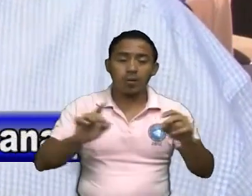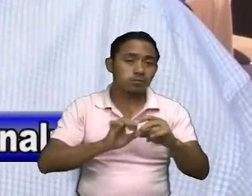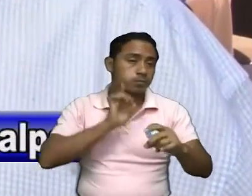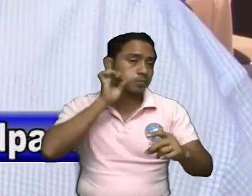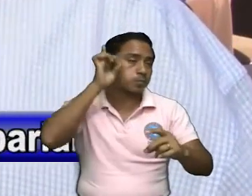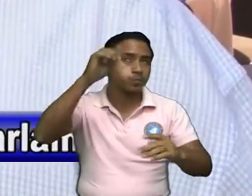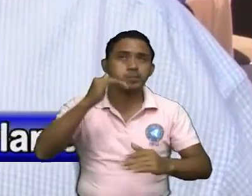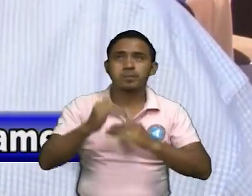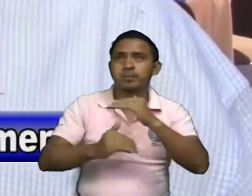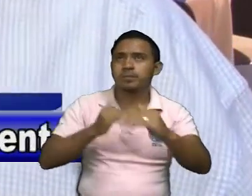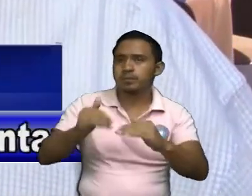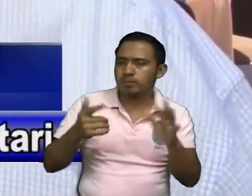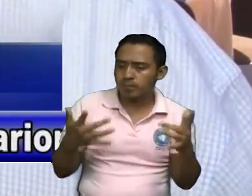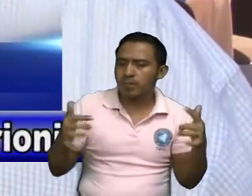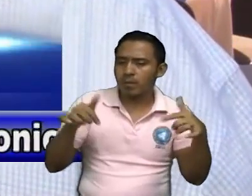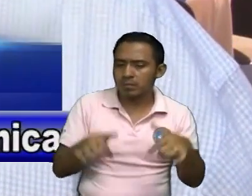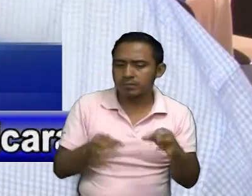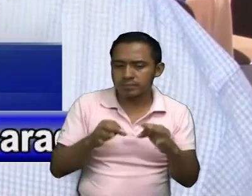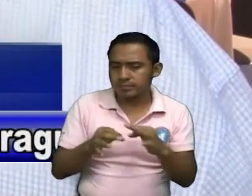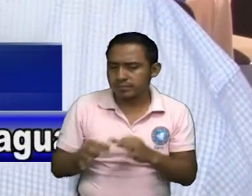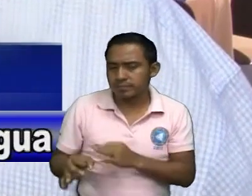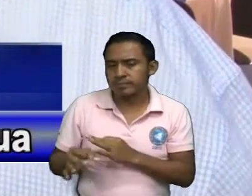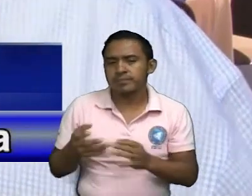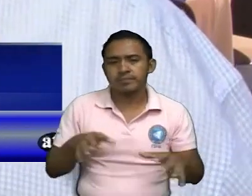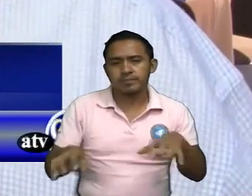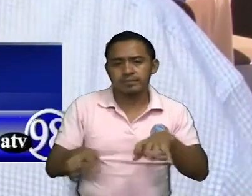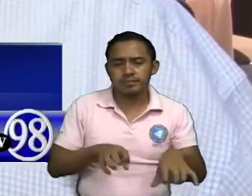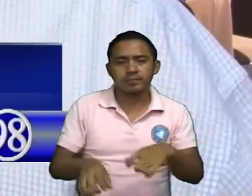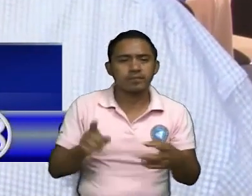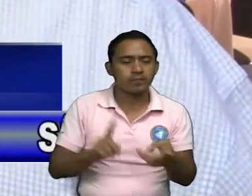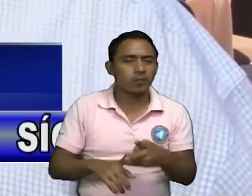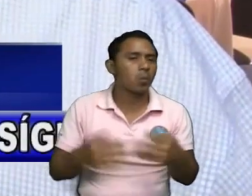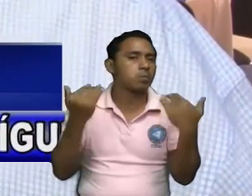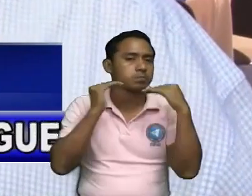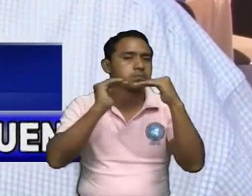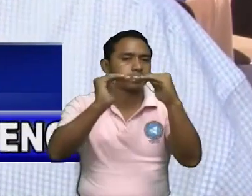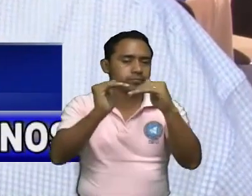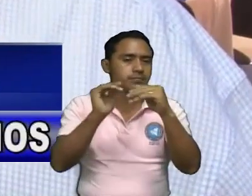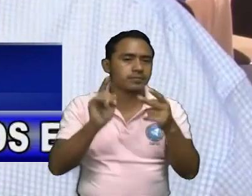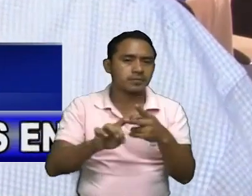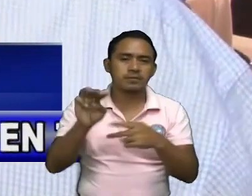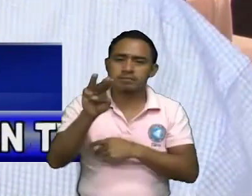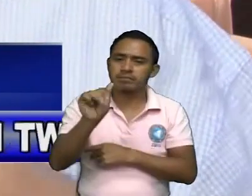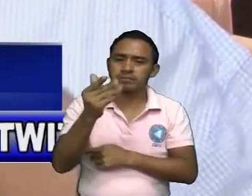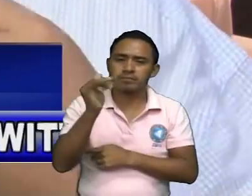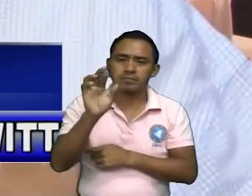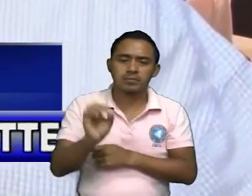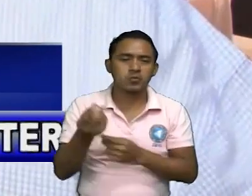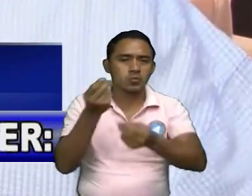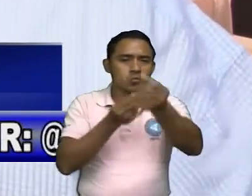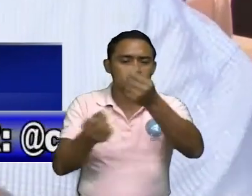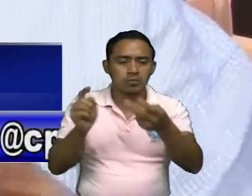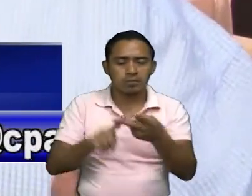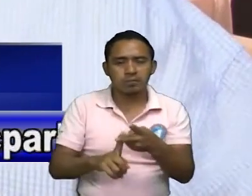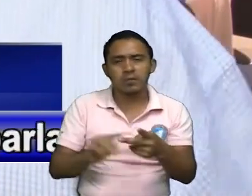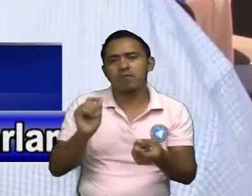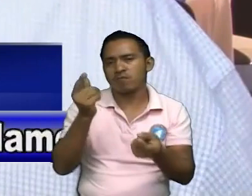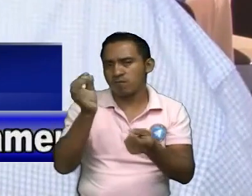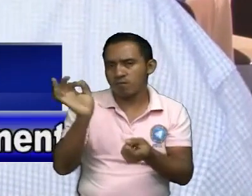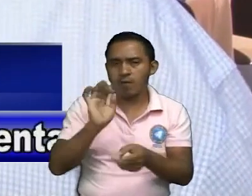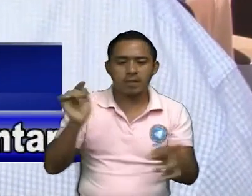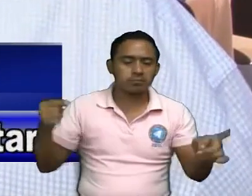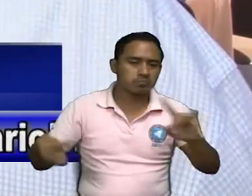estamos recuperando, nos estamos reactivando, se mantienen los niveles de macroeconomía, sistema cambiario. Ustedes